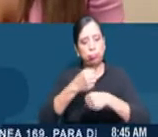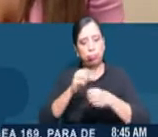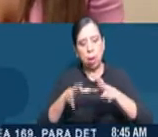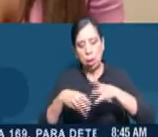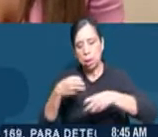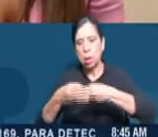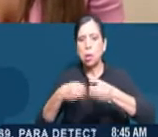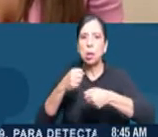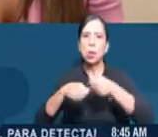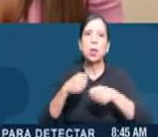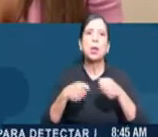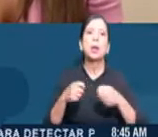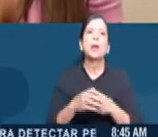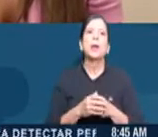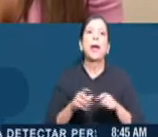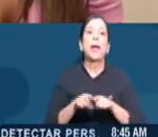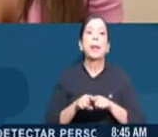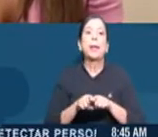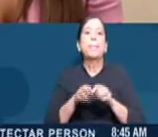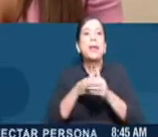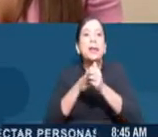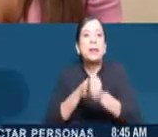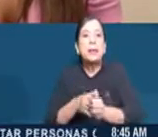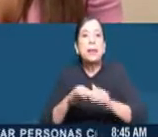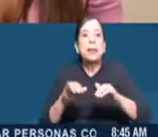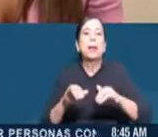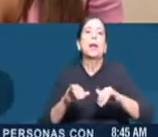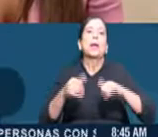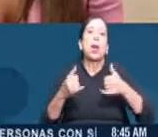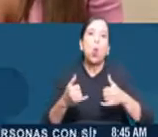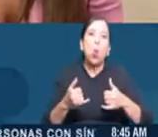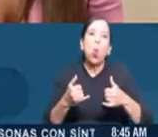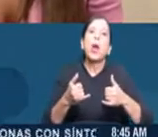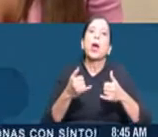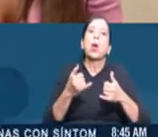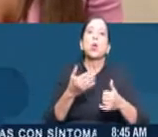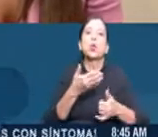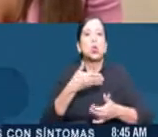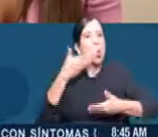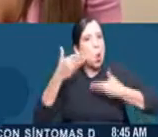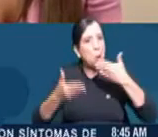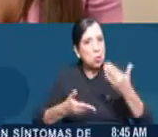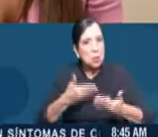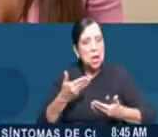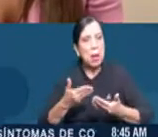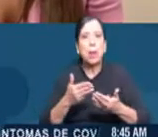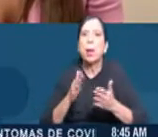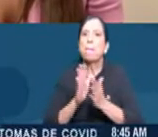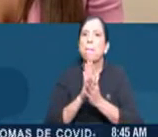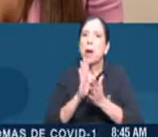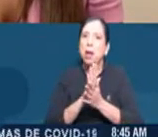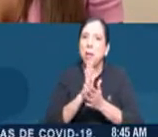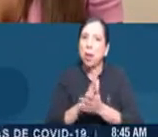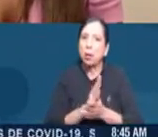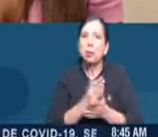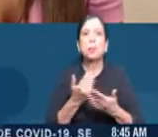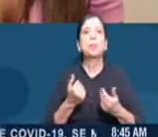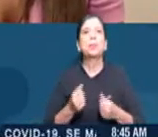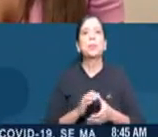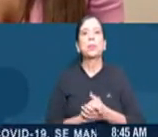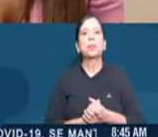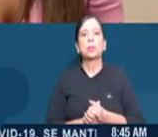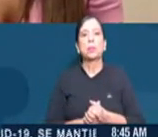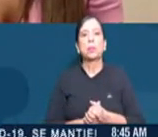También guías de qué juegos son apropiados para cada edad y para el desarrollo óptimo de cada edad. Y también,